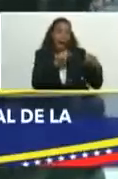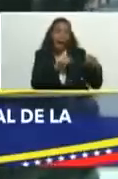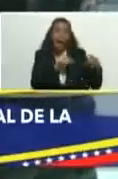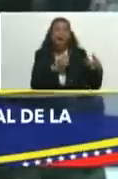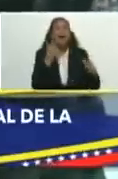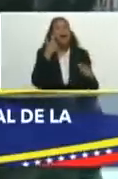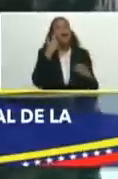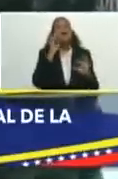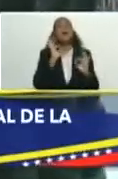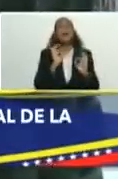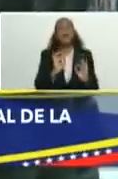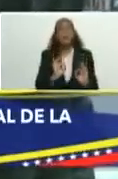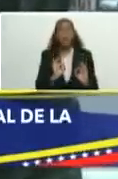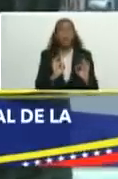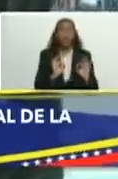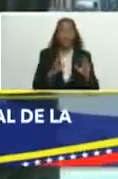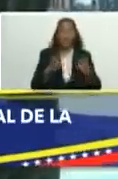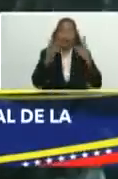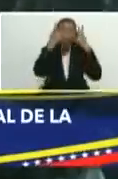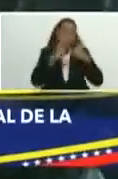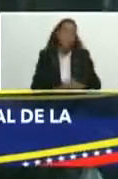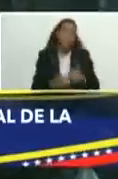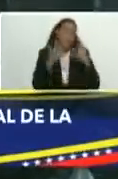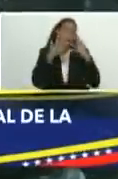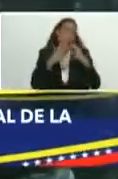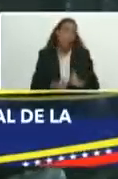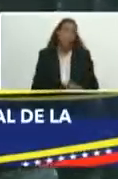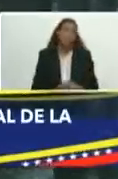manera mecánica.